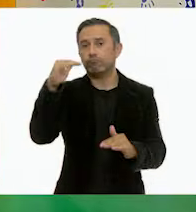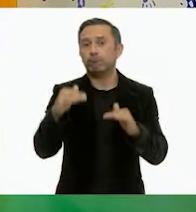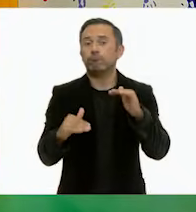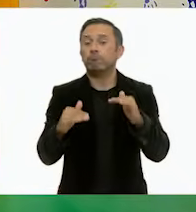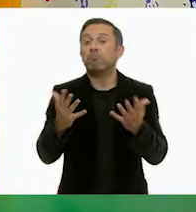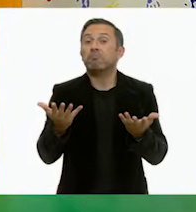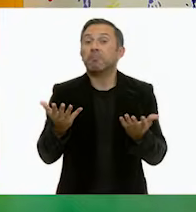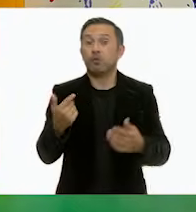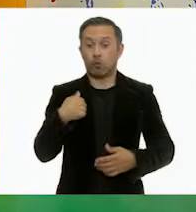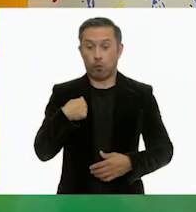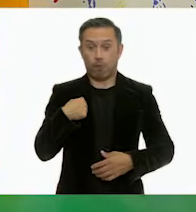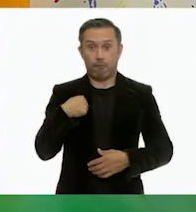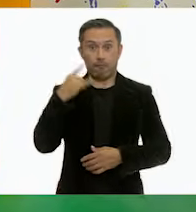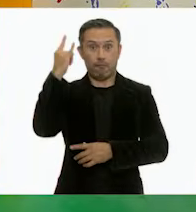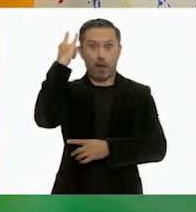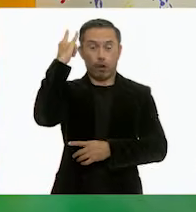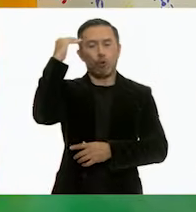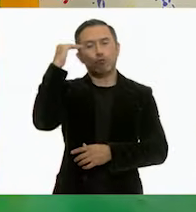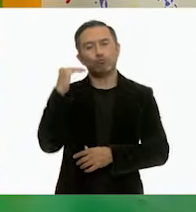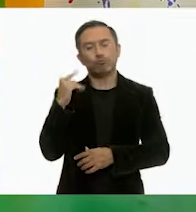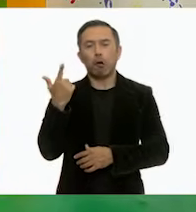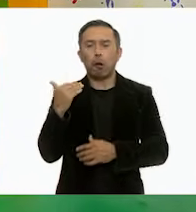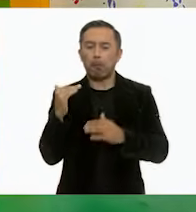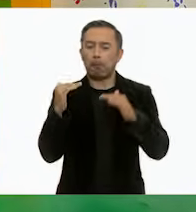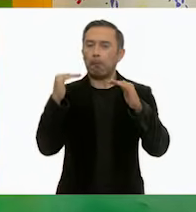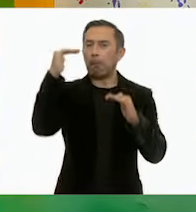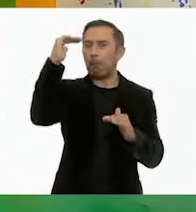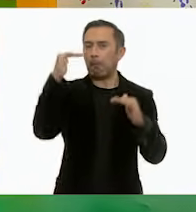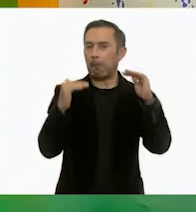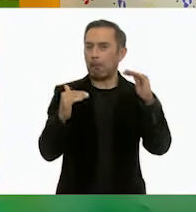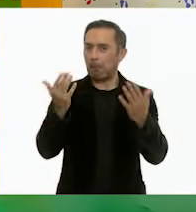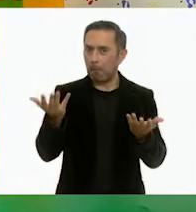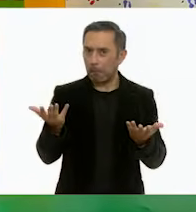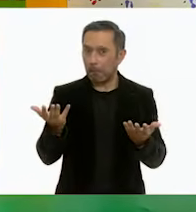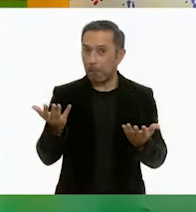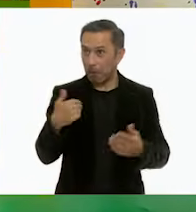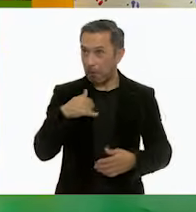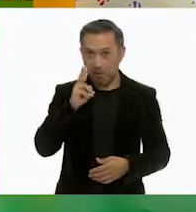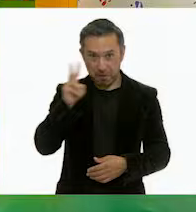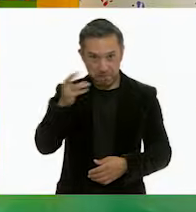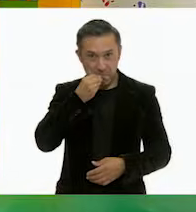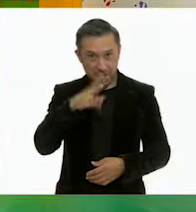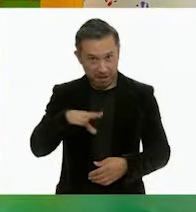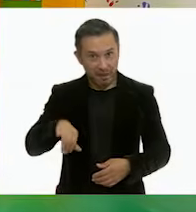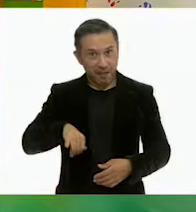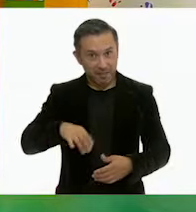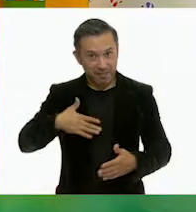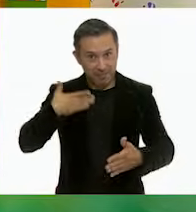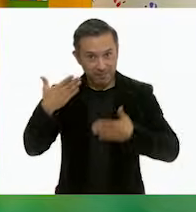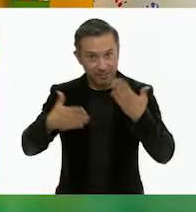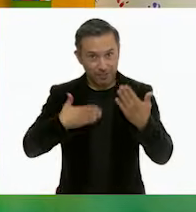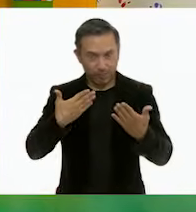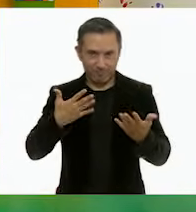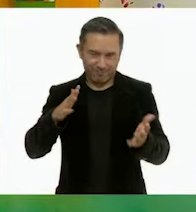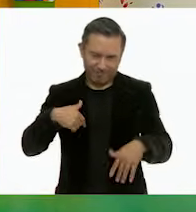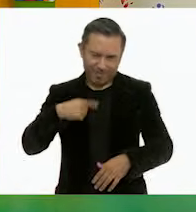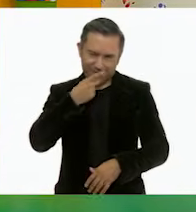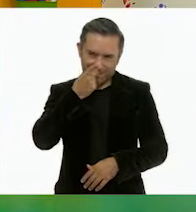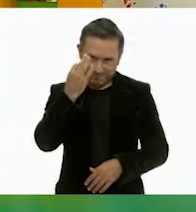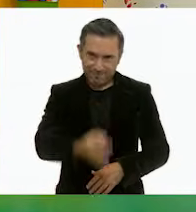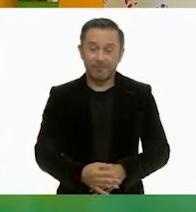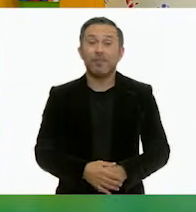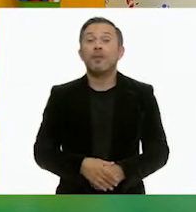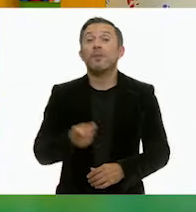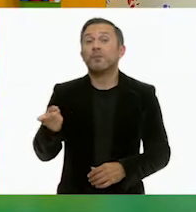que nosotros tengamos. ¿Qué les pareció? Divertido, ¿verdad? Se los dije. Muchísimas gracias,